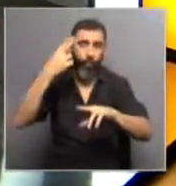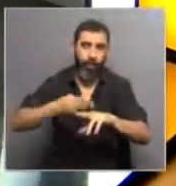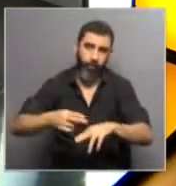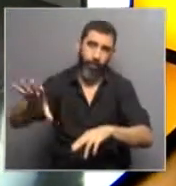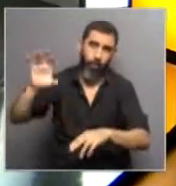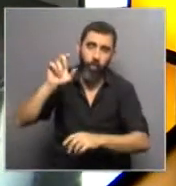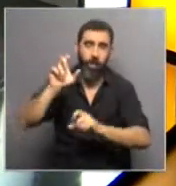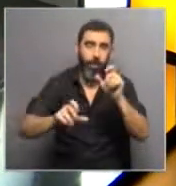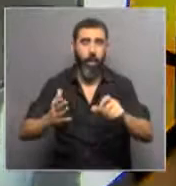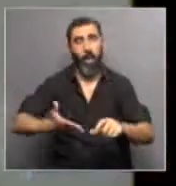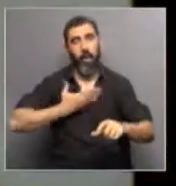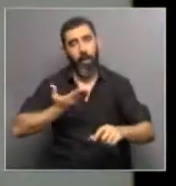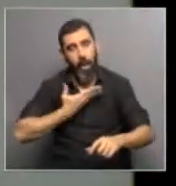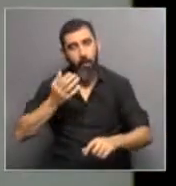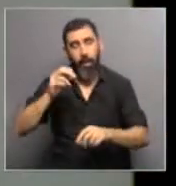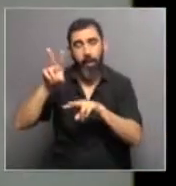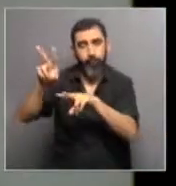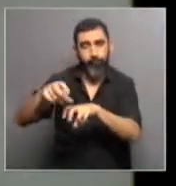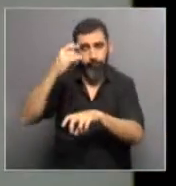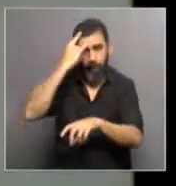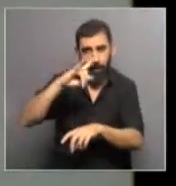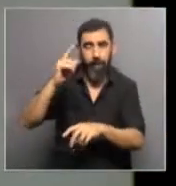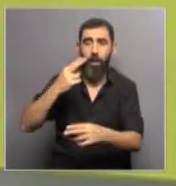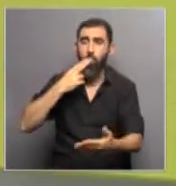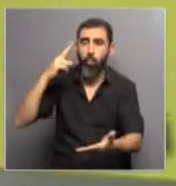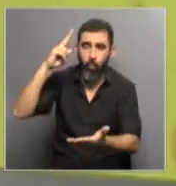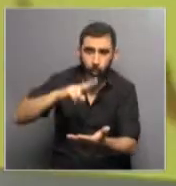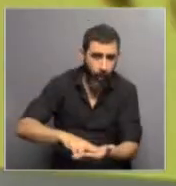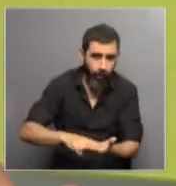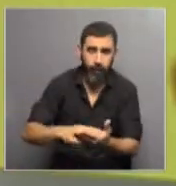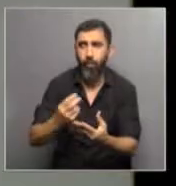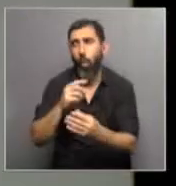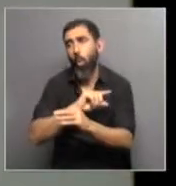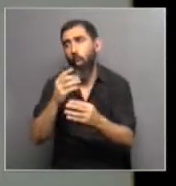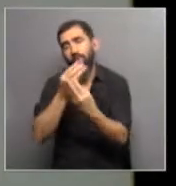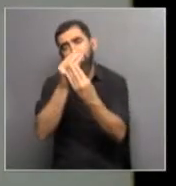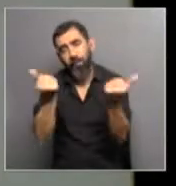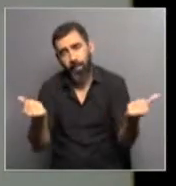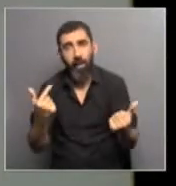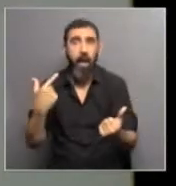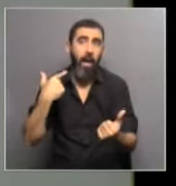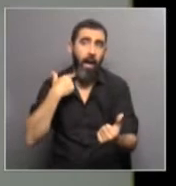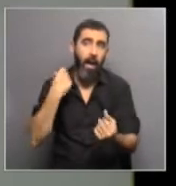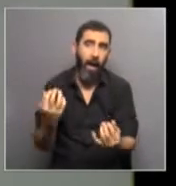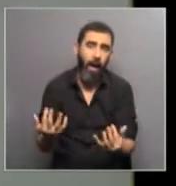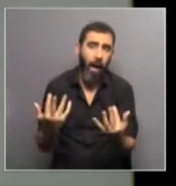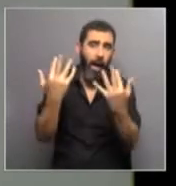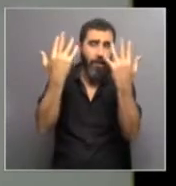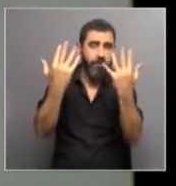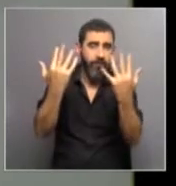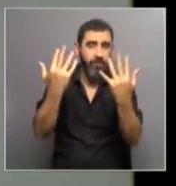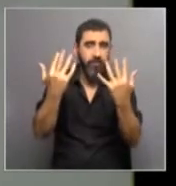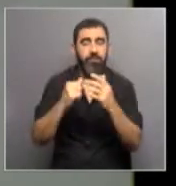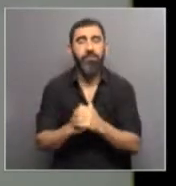a mucha gente reclamando, bueno, que la ganadería pague más impuestos, que desaparezca, que las emisiones de gases de efecto invernadero son